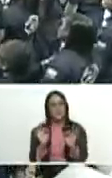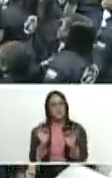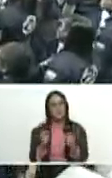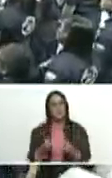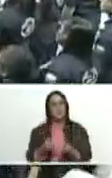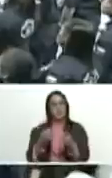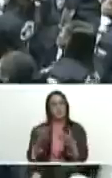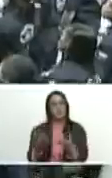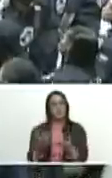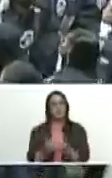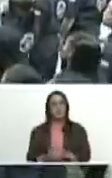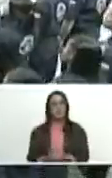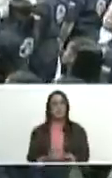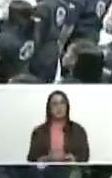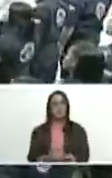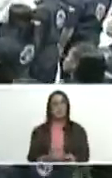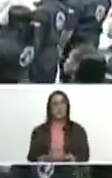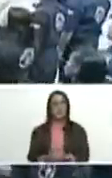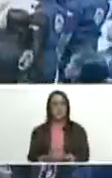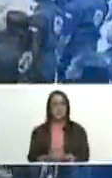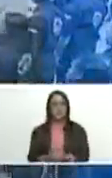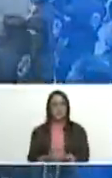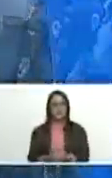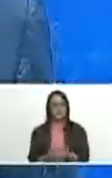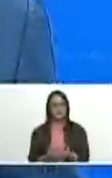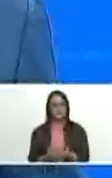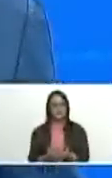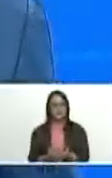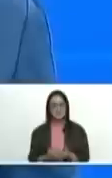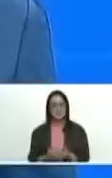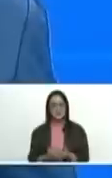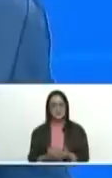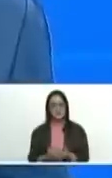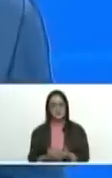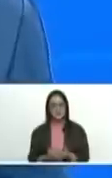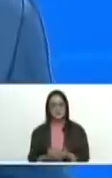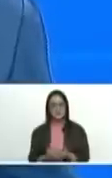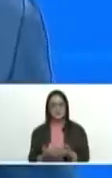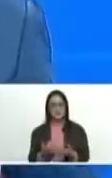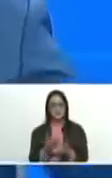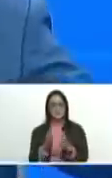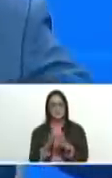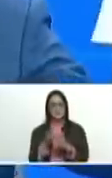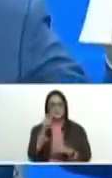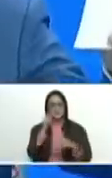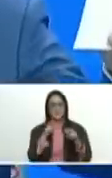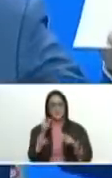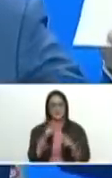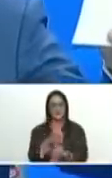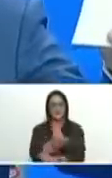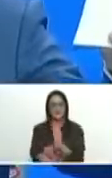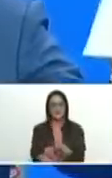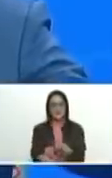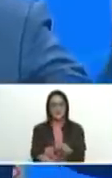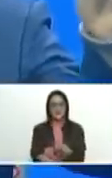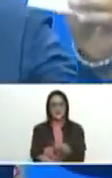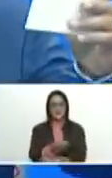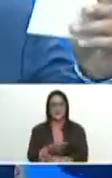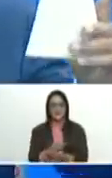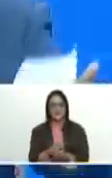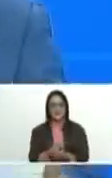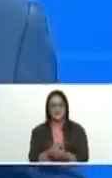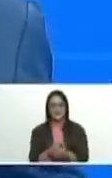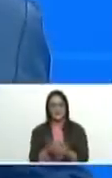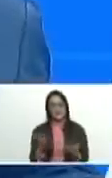darle ahora mismo, en este momento y durante el día de hoy, a todos los funcionarios, a los graduandos, motivados